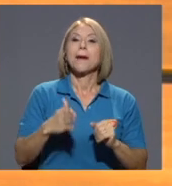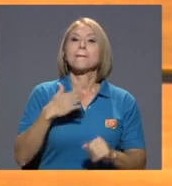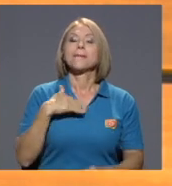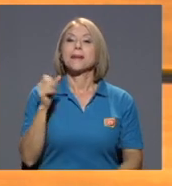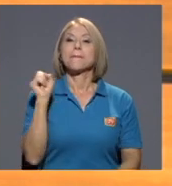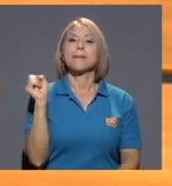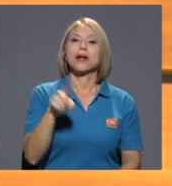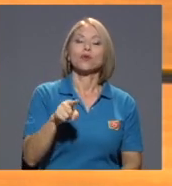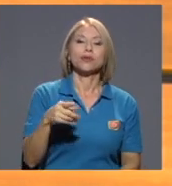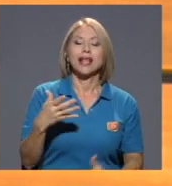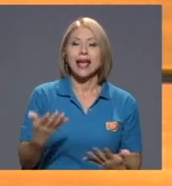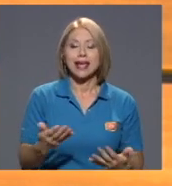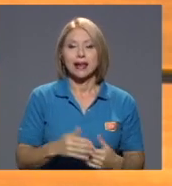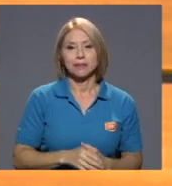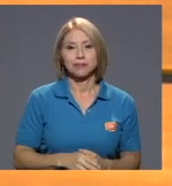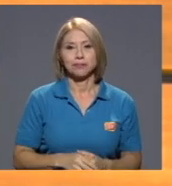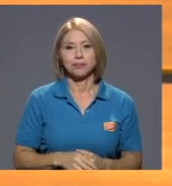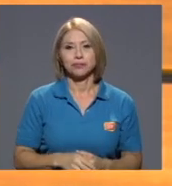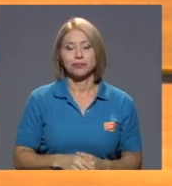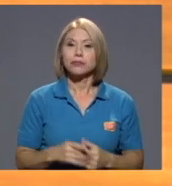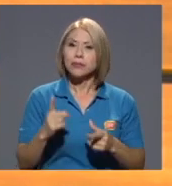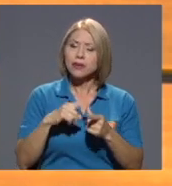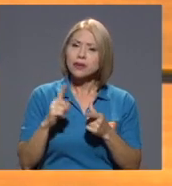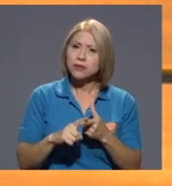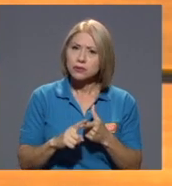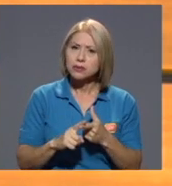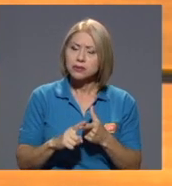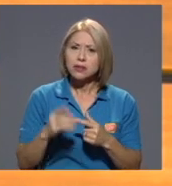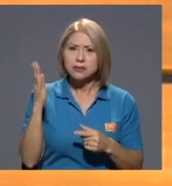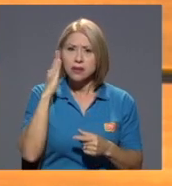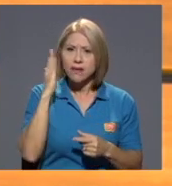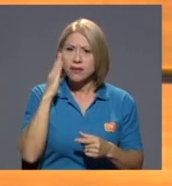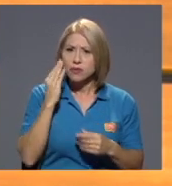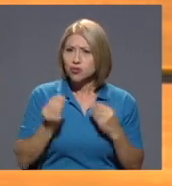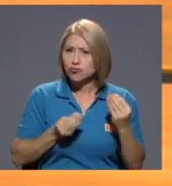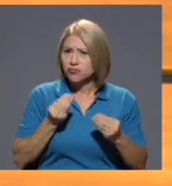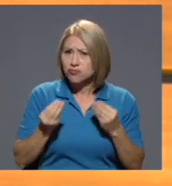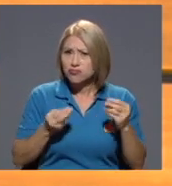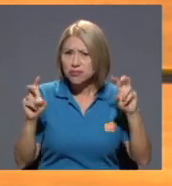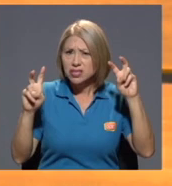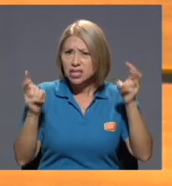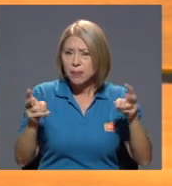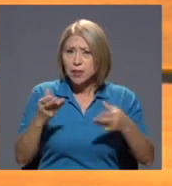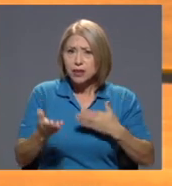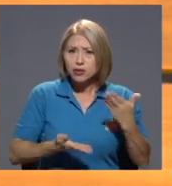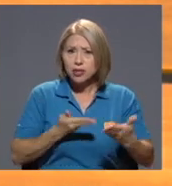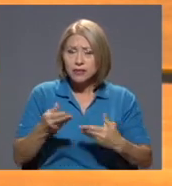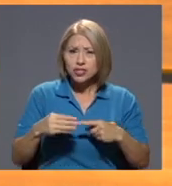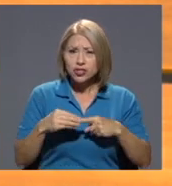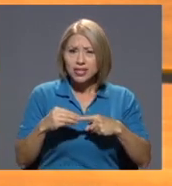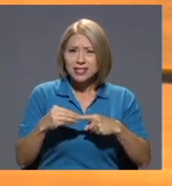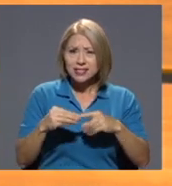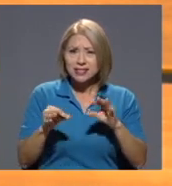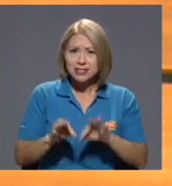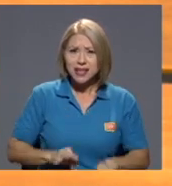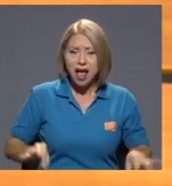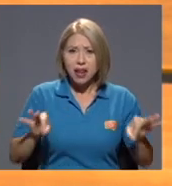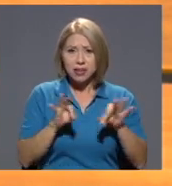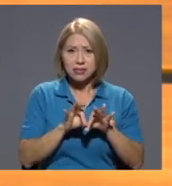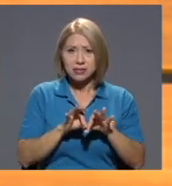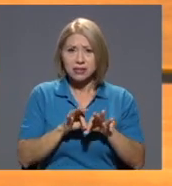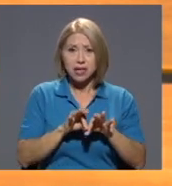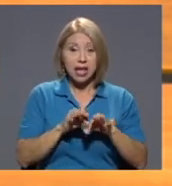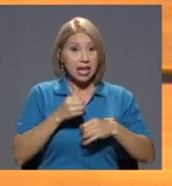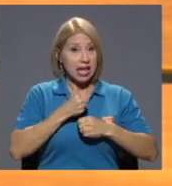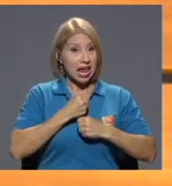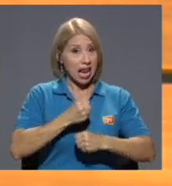era la siguiente este bueno entonces sabemos cómo está el tema de los servicios esenciales que la huelga haya afectado en